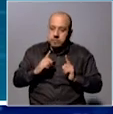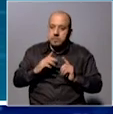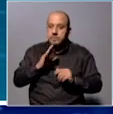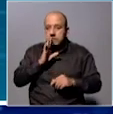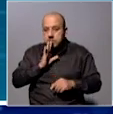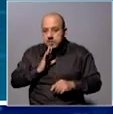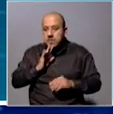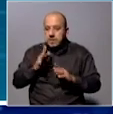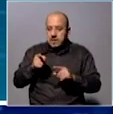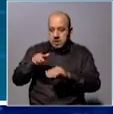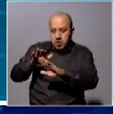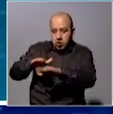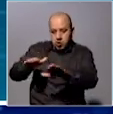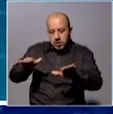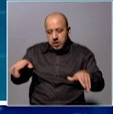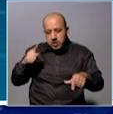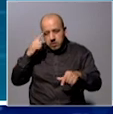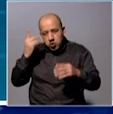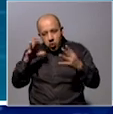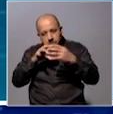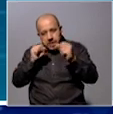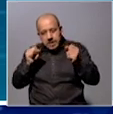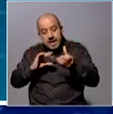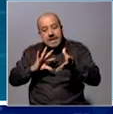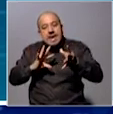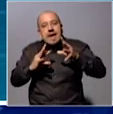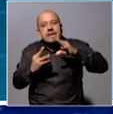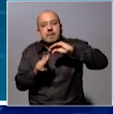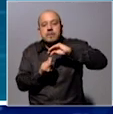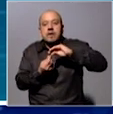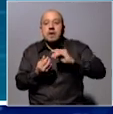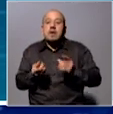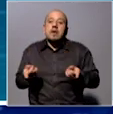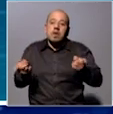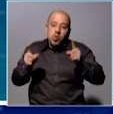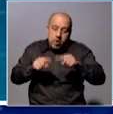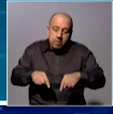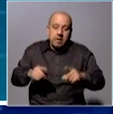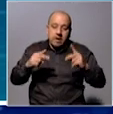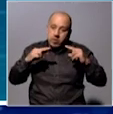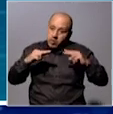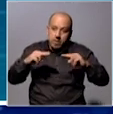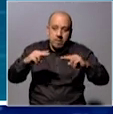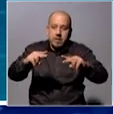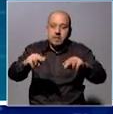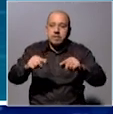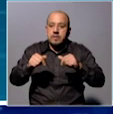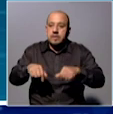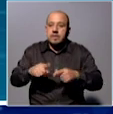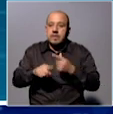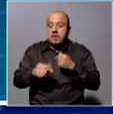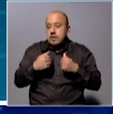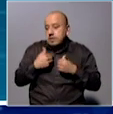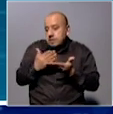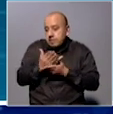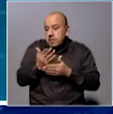para que esos niños se puedan adaptar a la realidad que en la que hemos